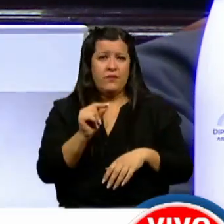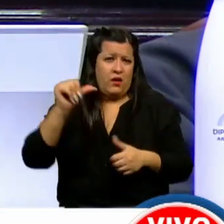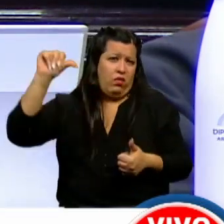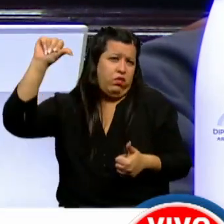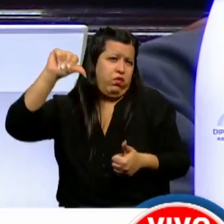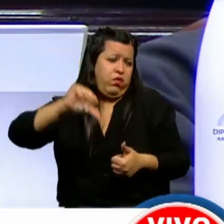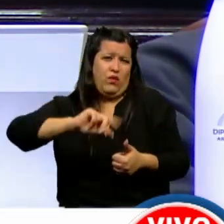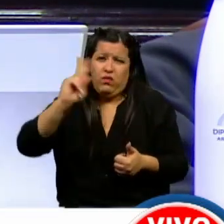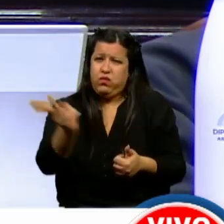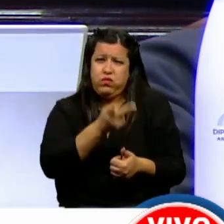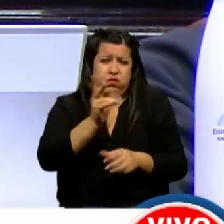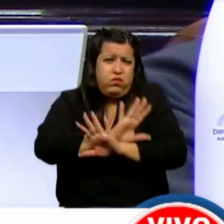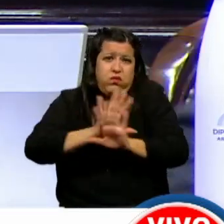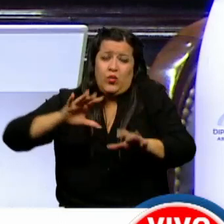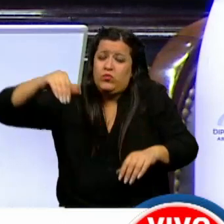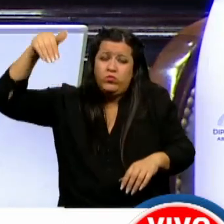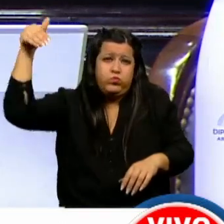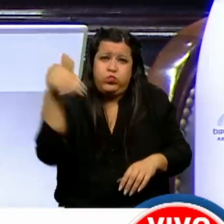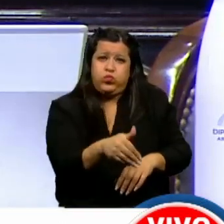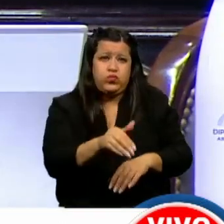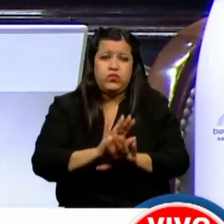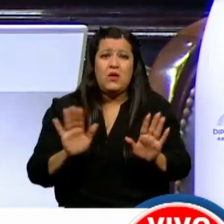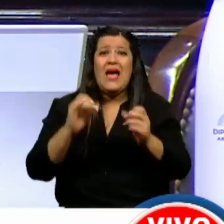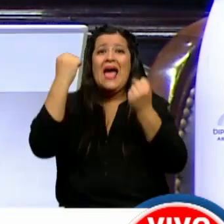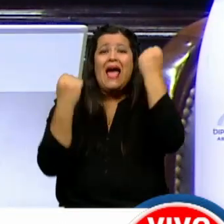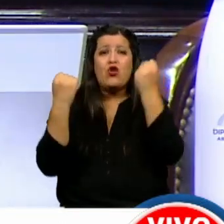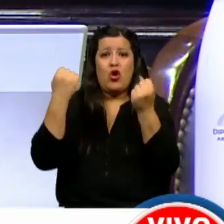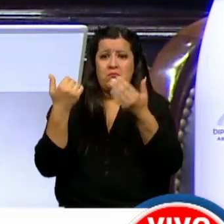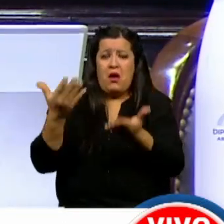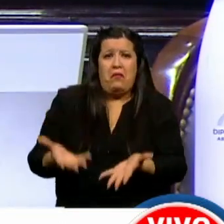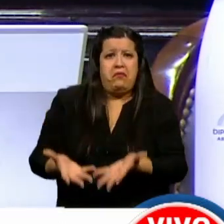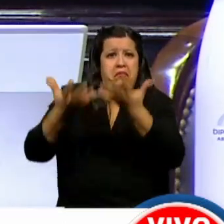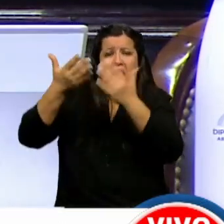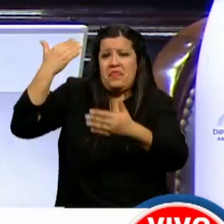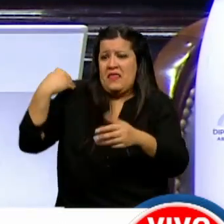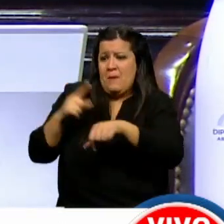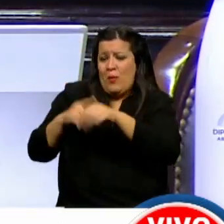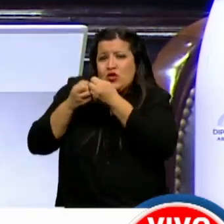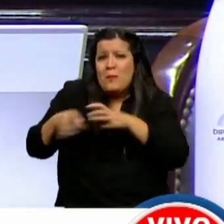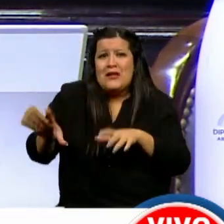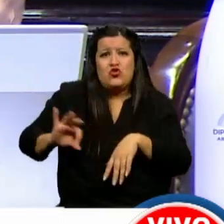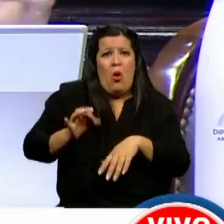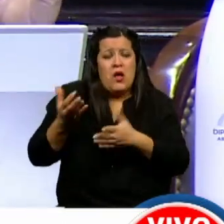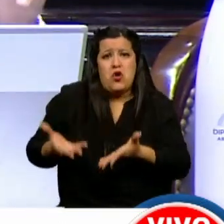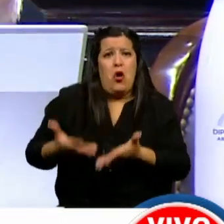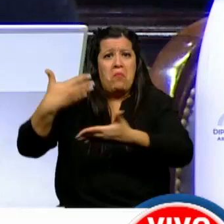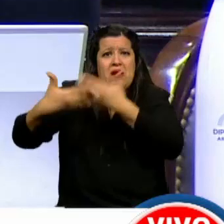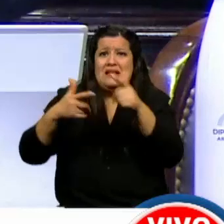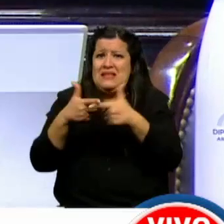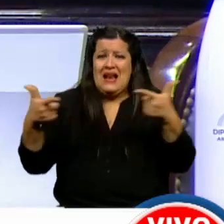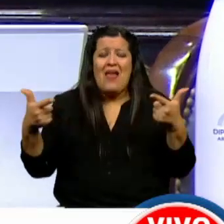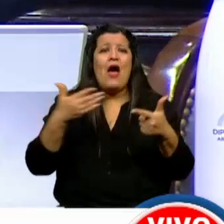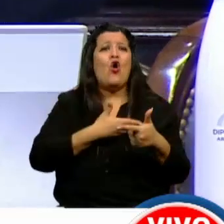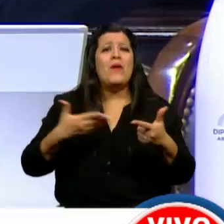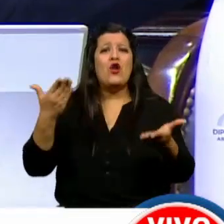cayendo, y están cayendo fuerte. Y la economía no crece desde principios de año. Hay una comparación que hace el gobierno